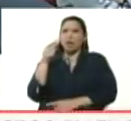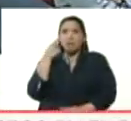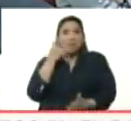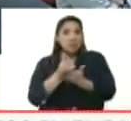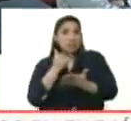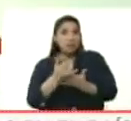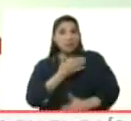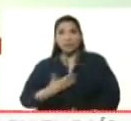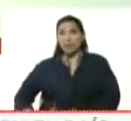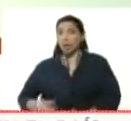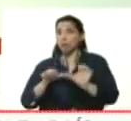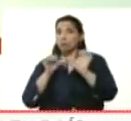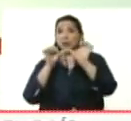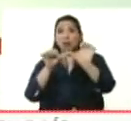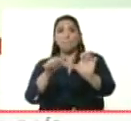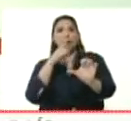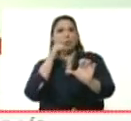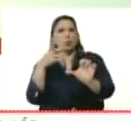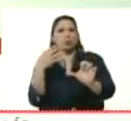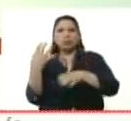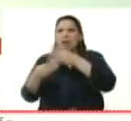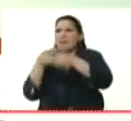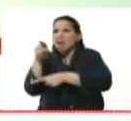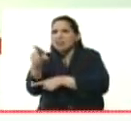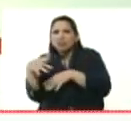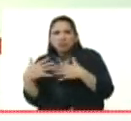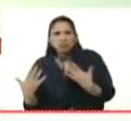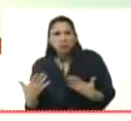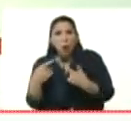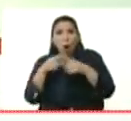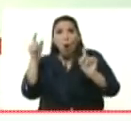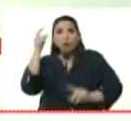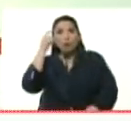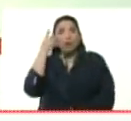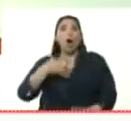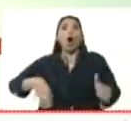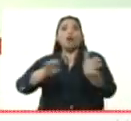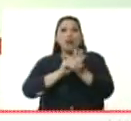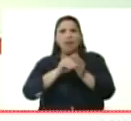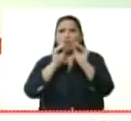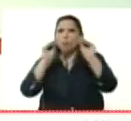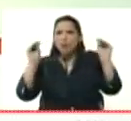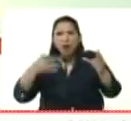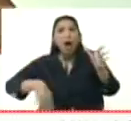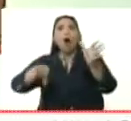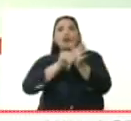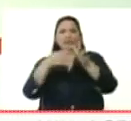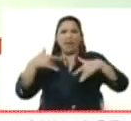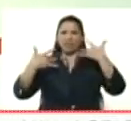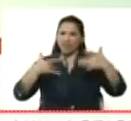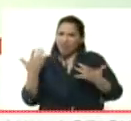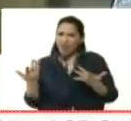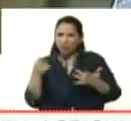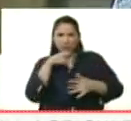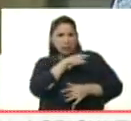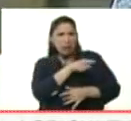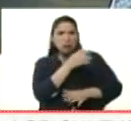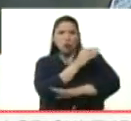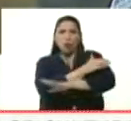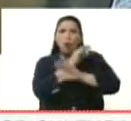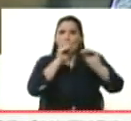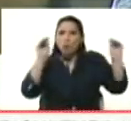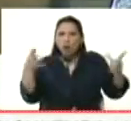Maduro, ¿qué vas a hacer tú? ¿Me vas a dar otra fecha? ¿Me vas a convocar a una actividad? Ellos convocaron, Rafael, a